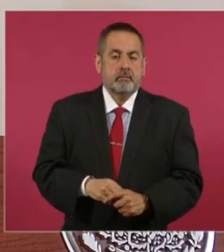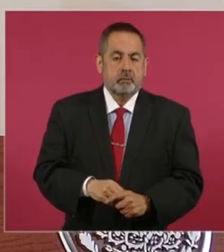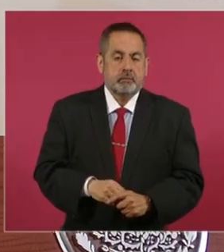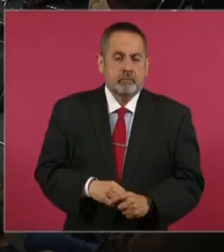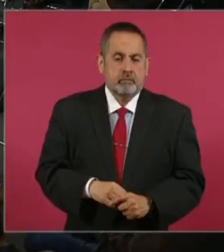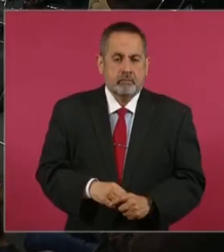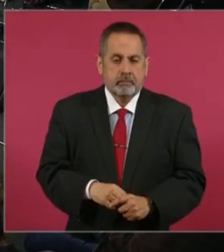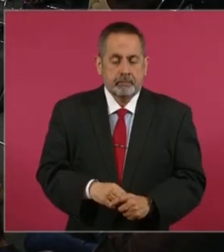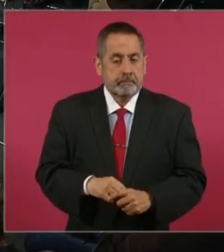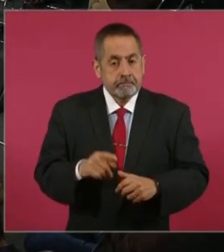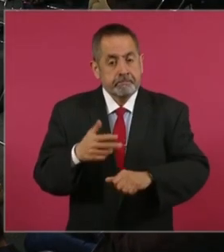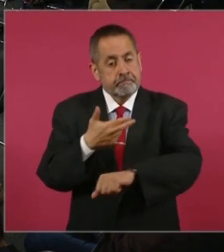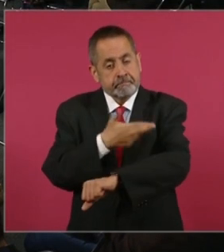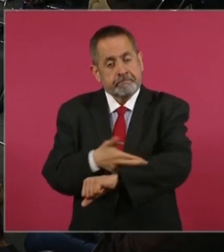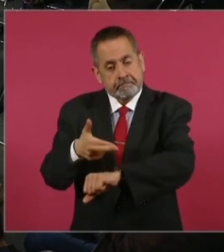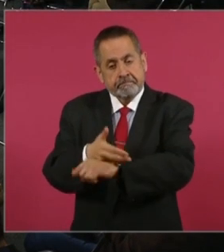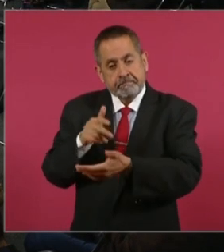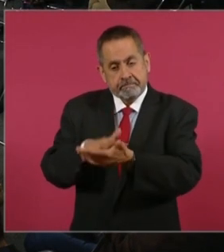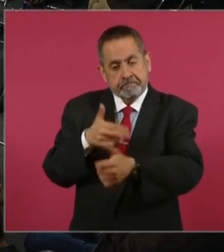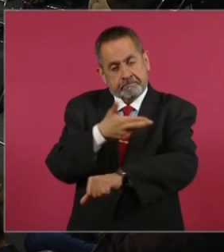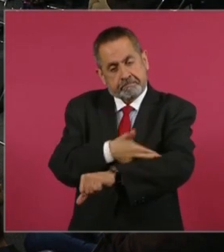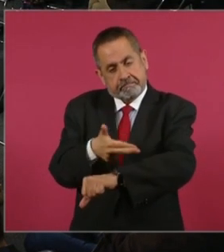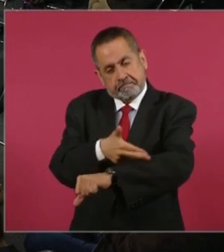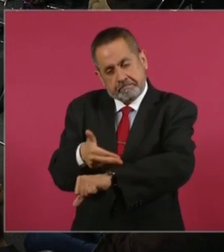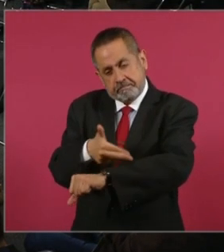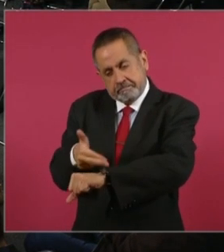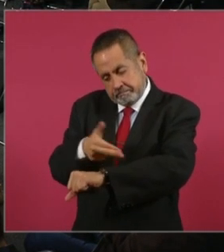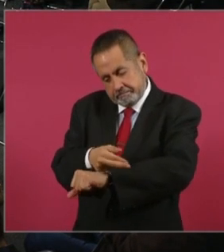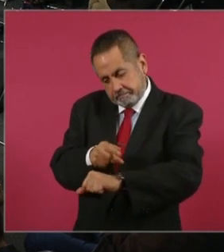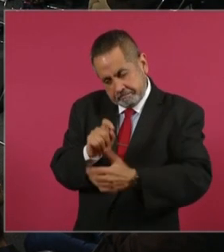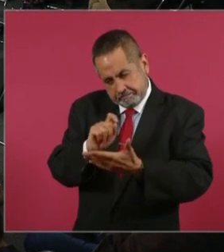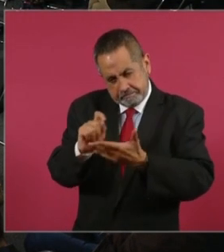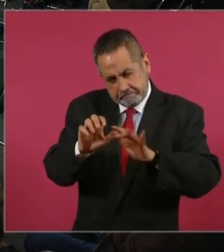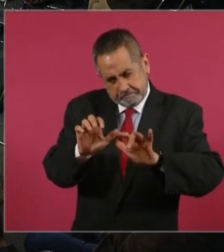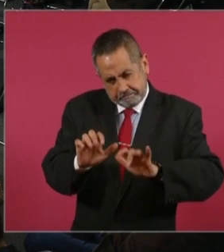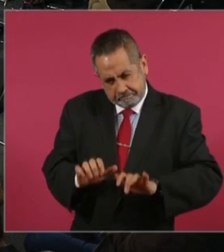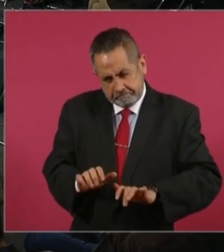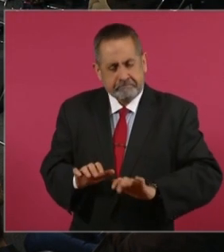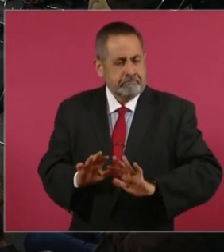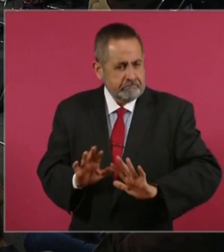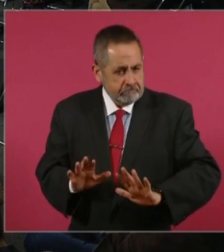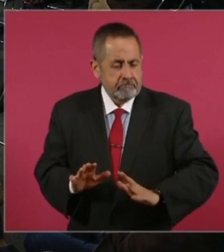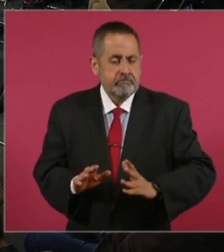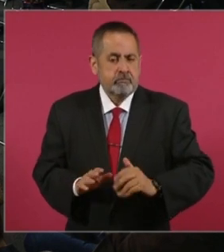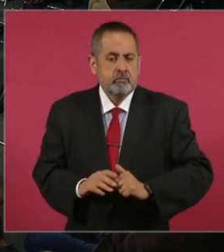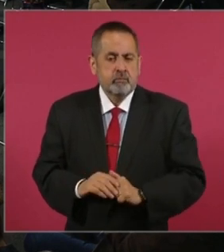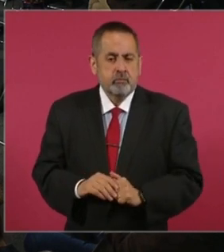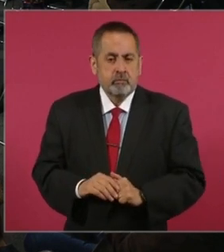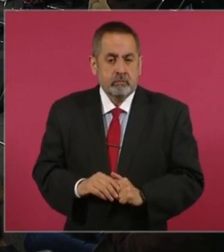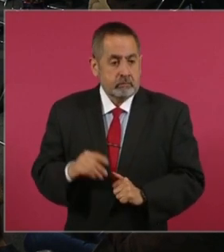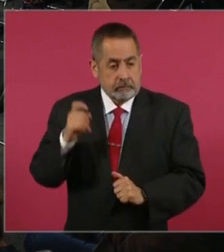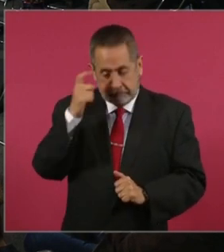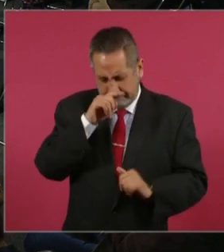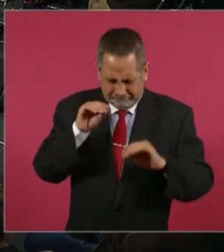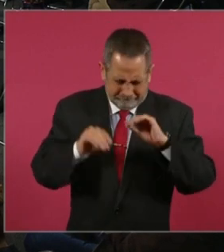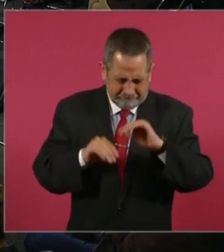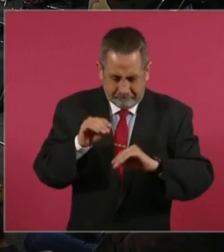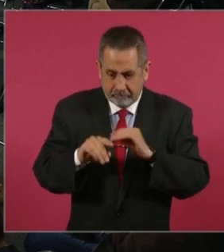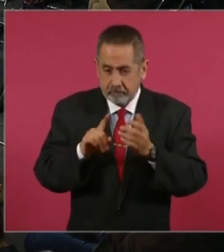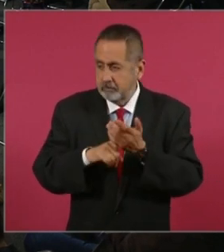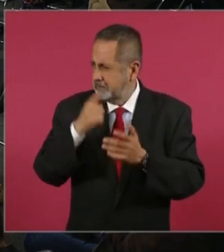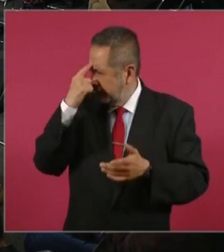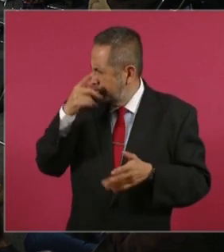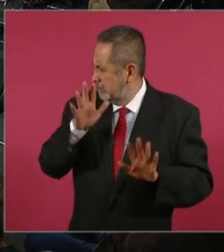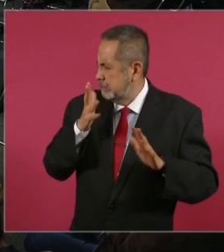todos los trámites, costó muchísimo trabajo, creo que hasta